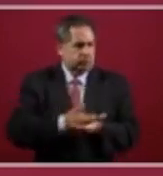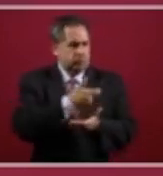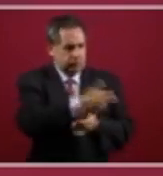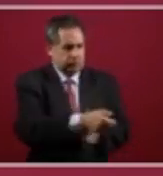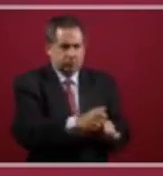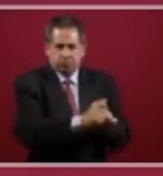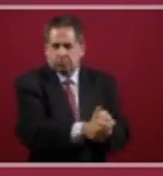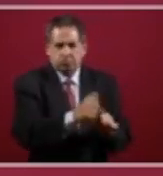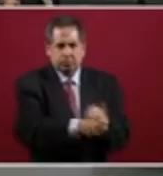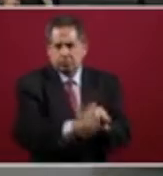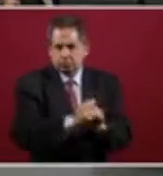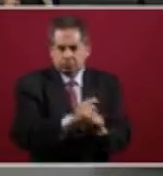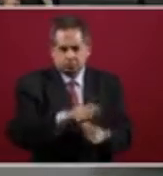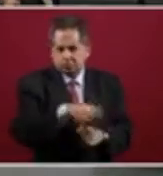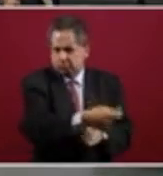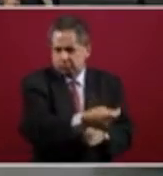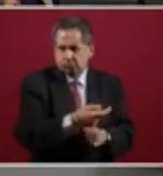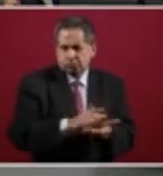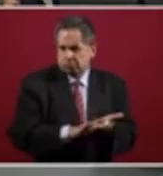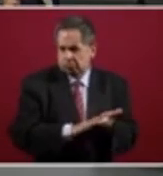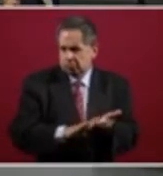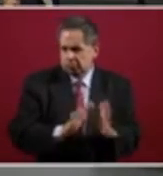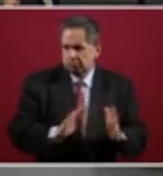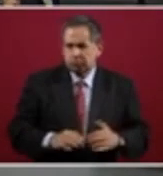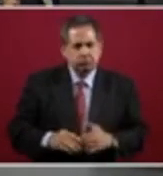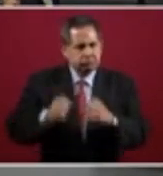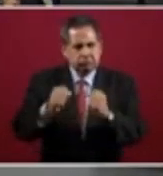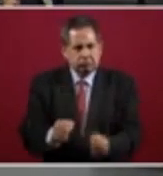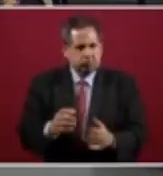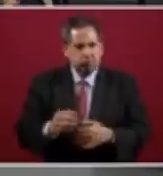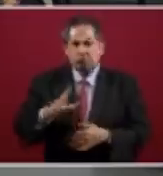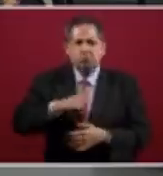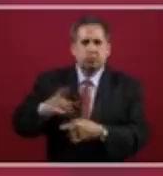el recurso. Es decir, está garantizado,